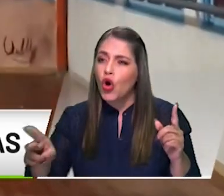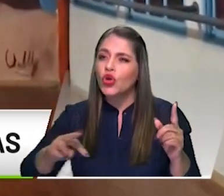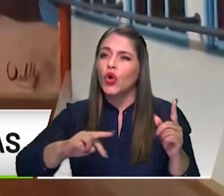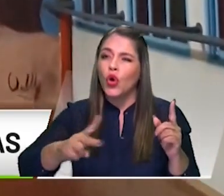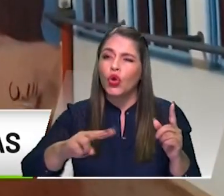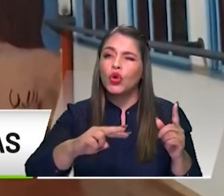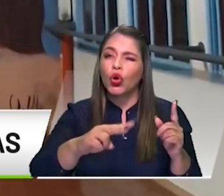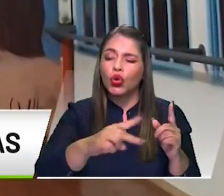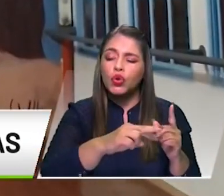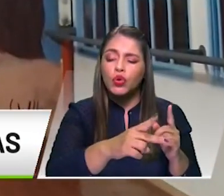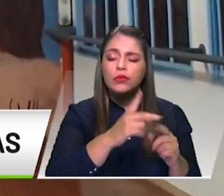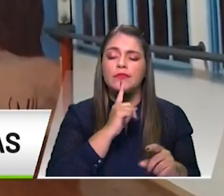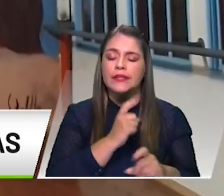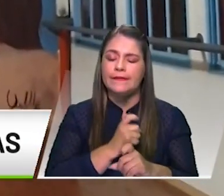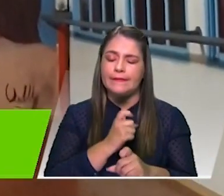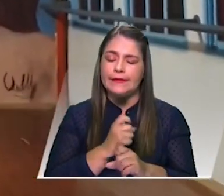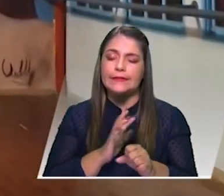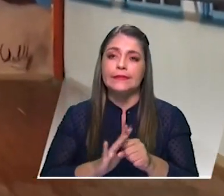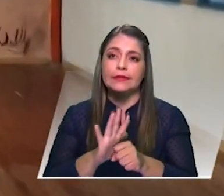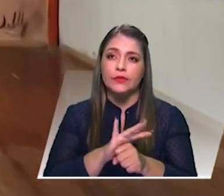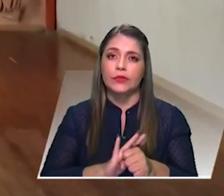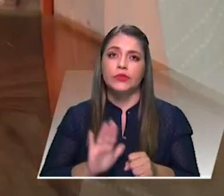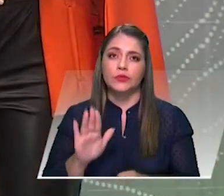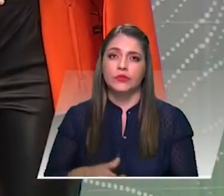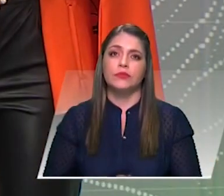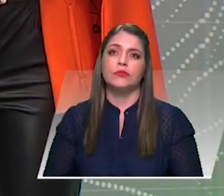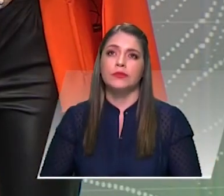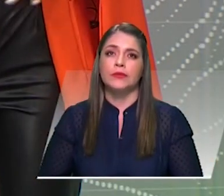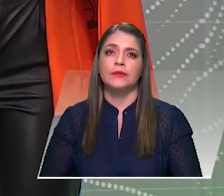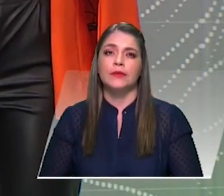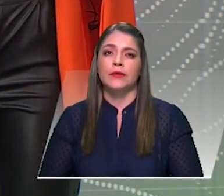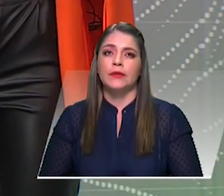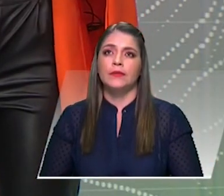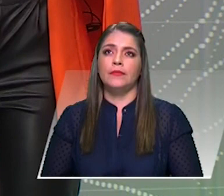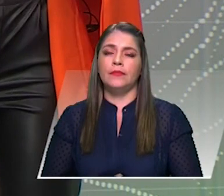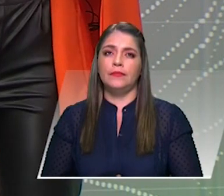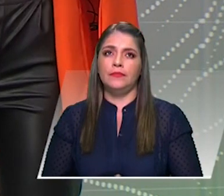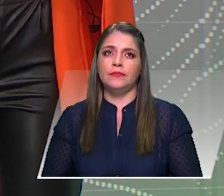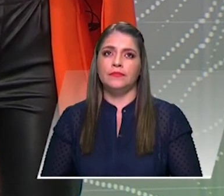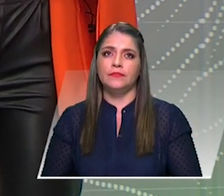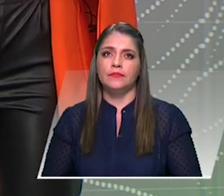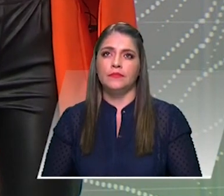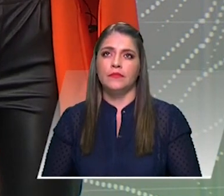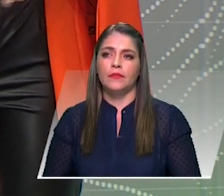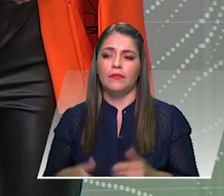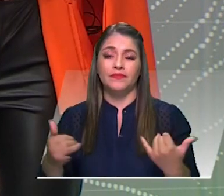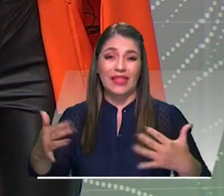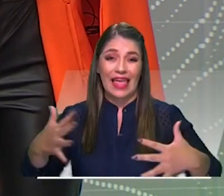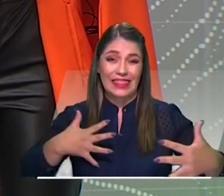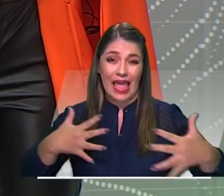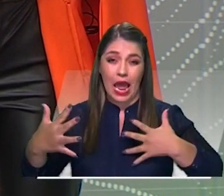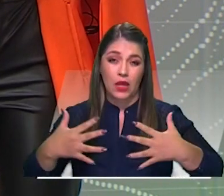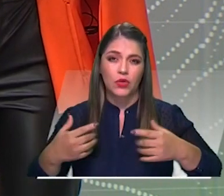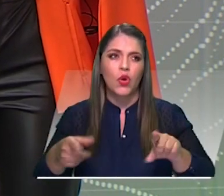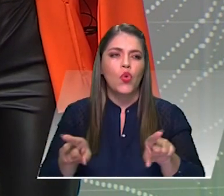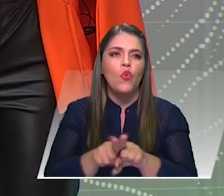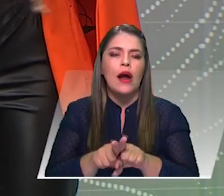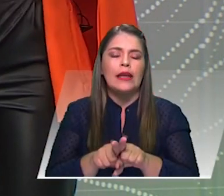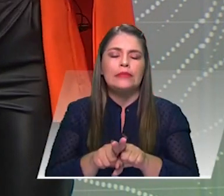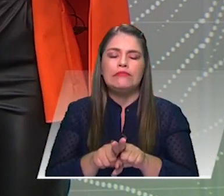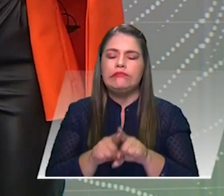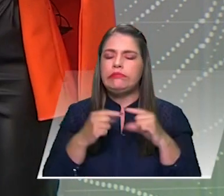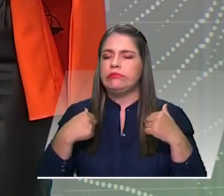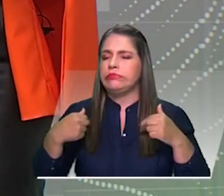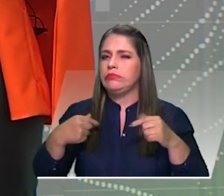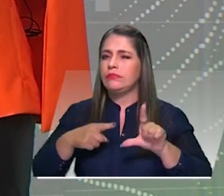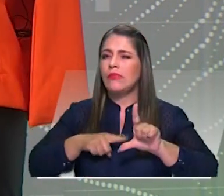grupos del departamento para sostener sus sedes. En estado de coma, así definen muchas compañías teatrales